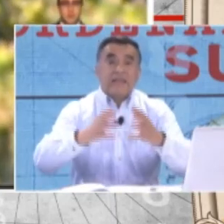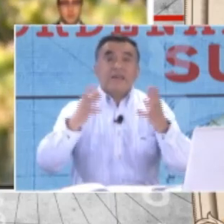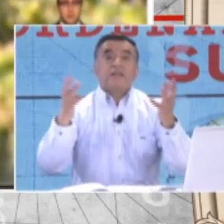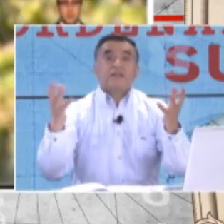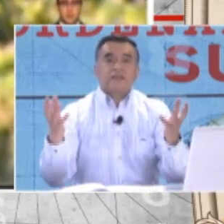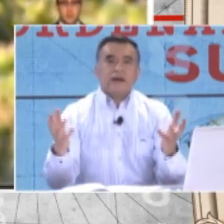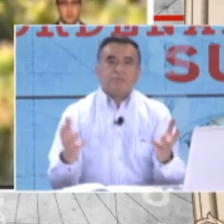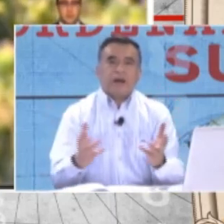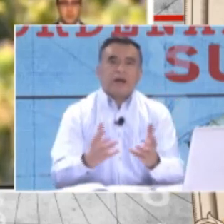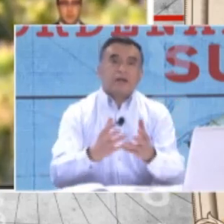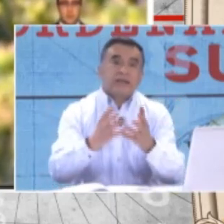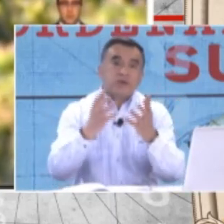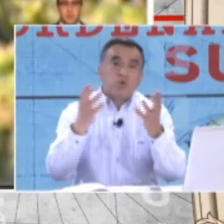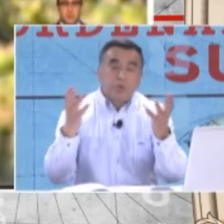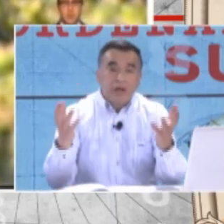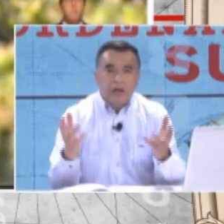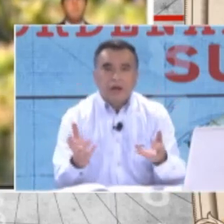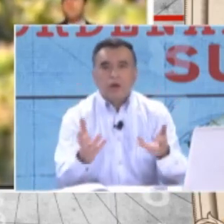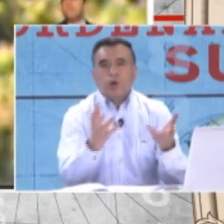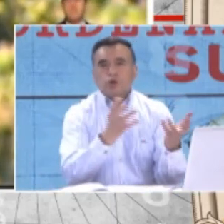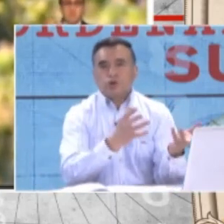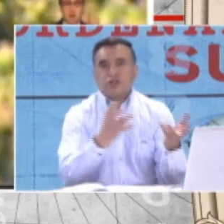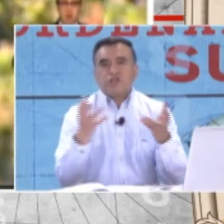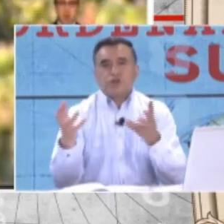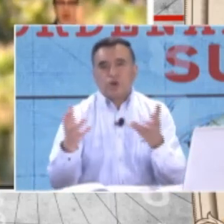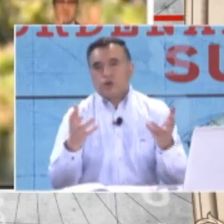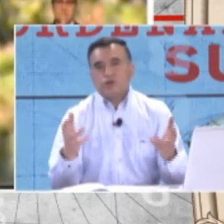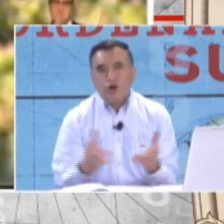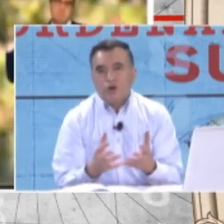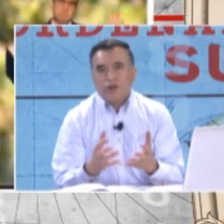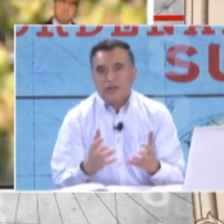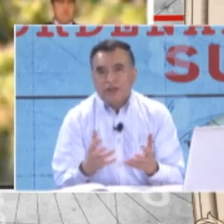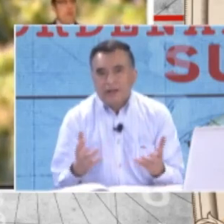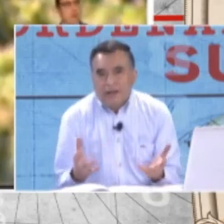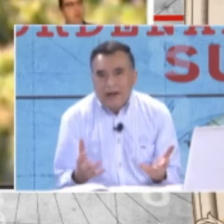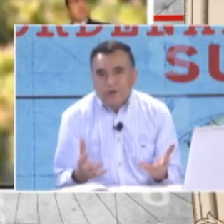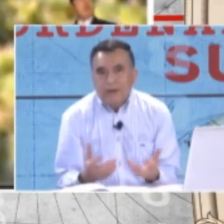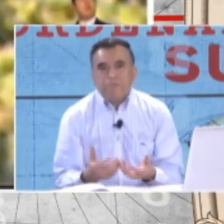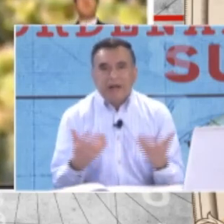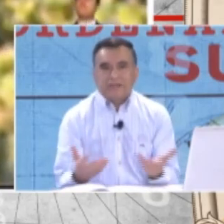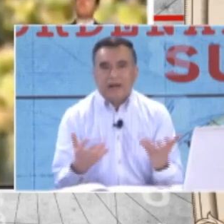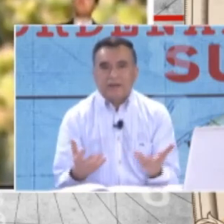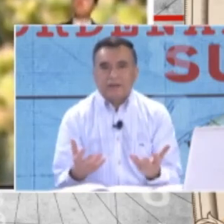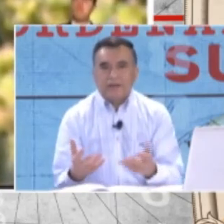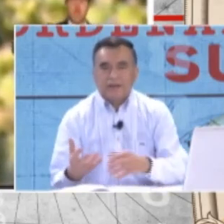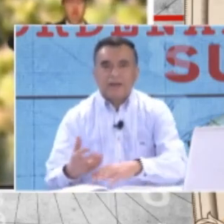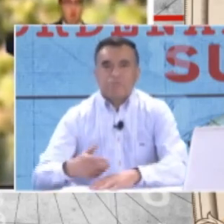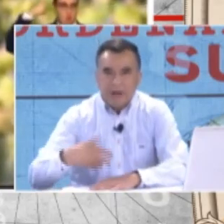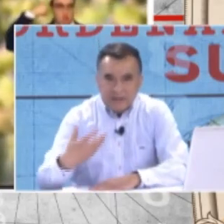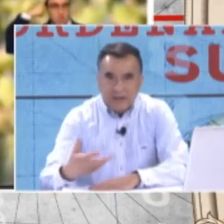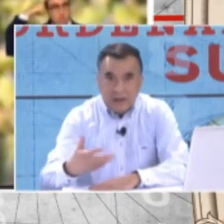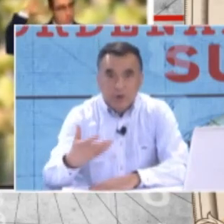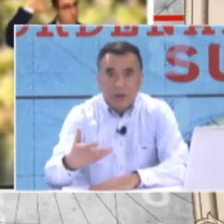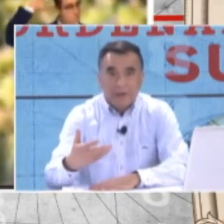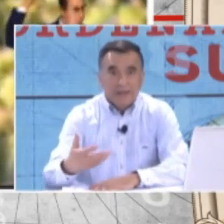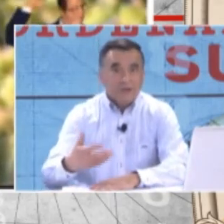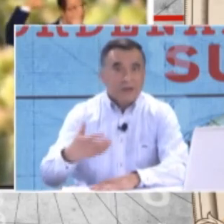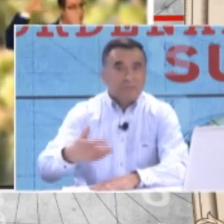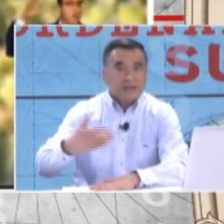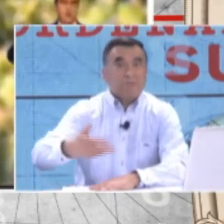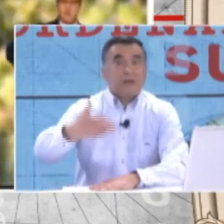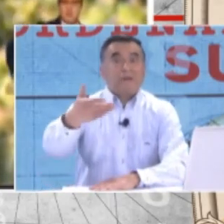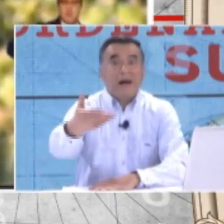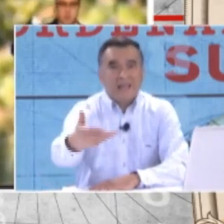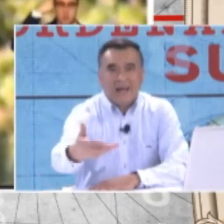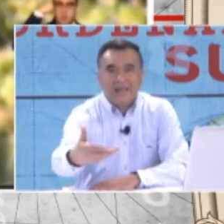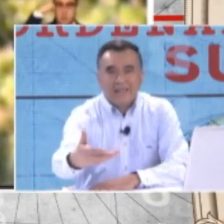a la ciencia para el descubrir otros territorios, no, era una empresa. Y esa empresa, de alguna manera, una